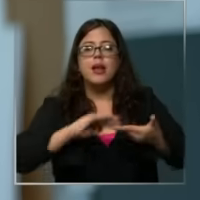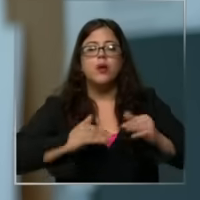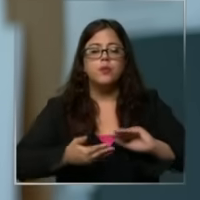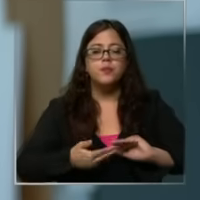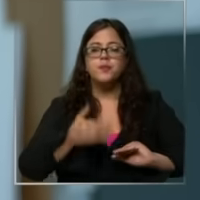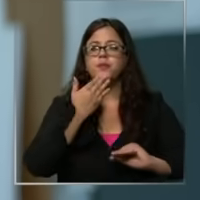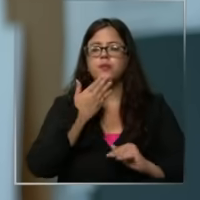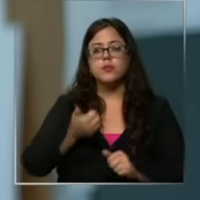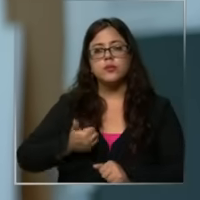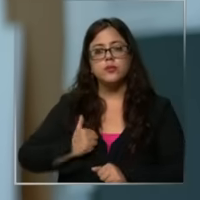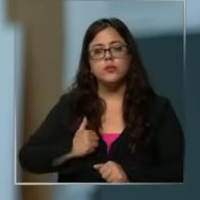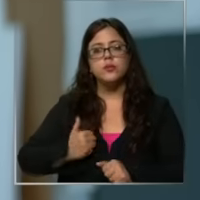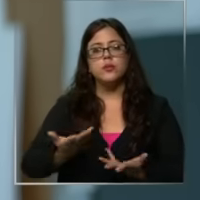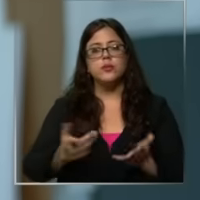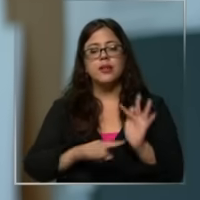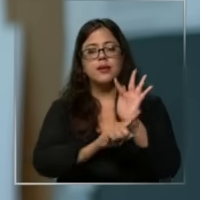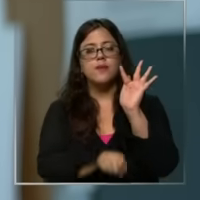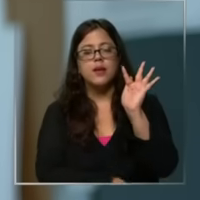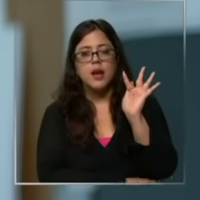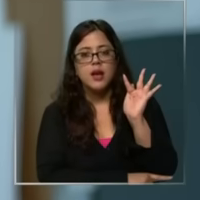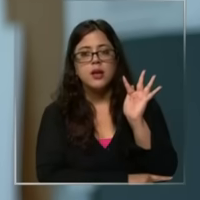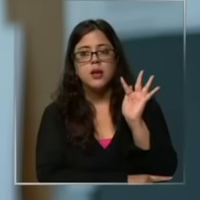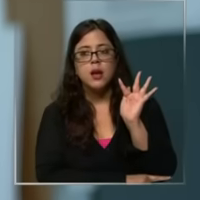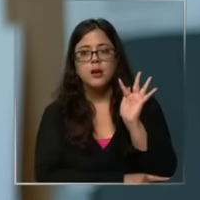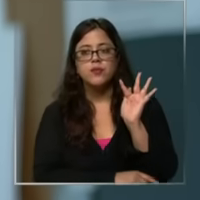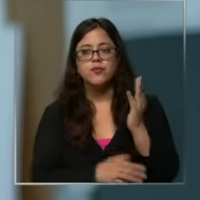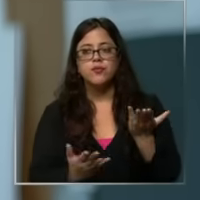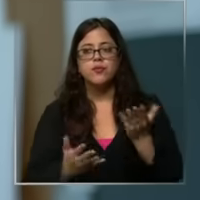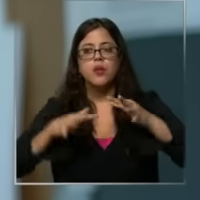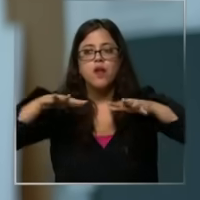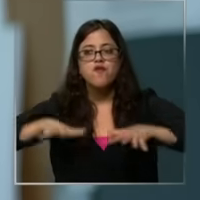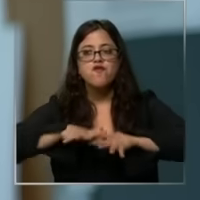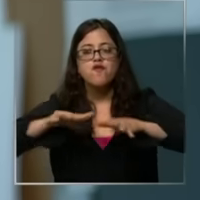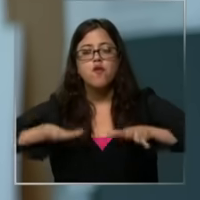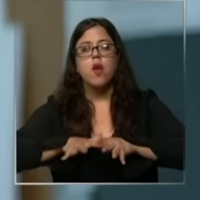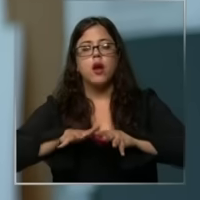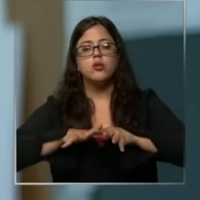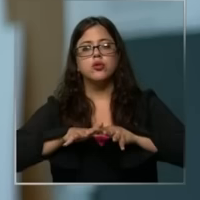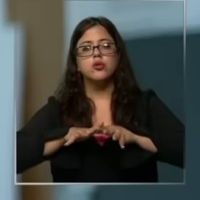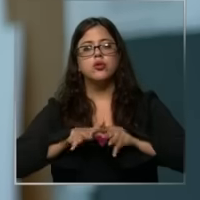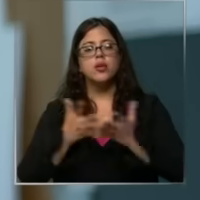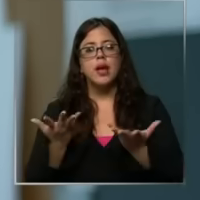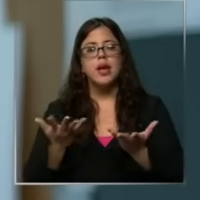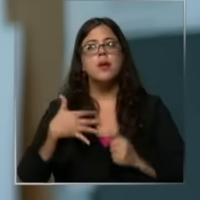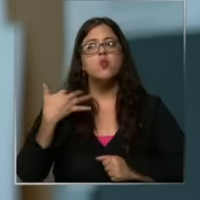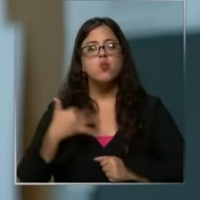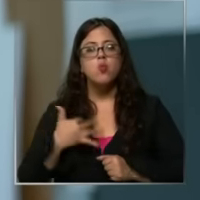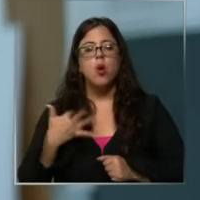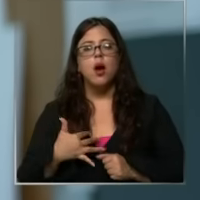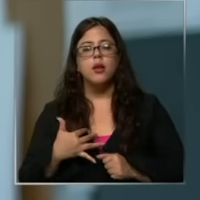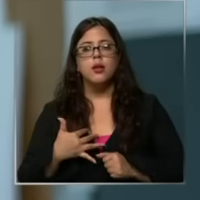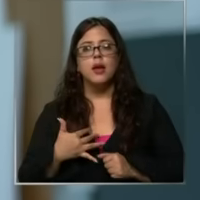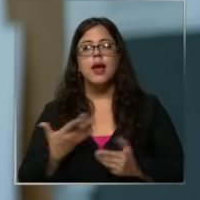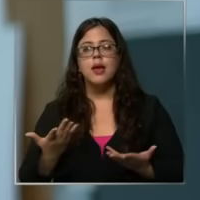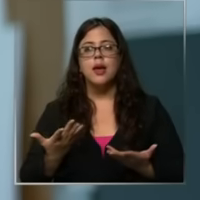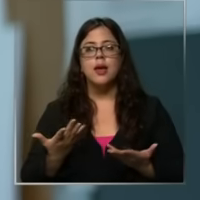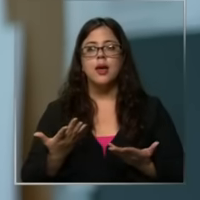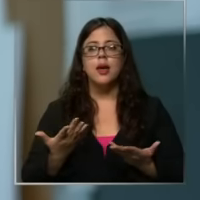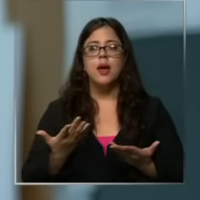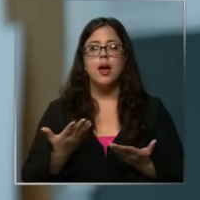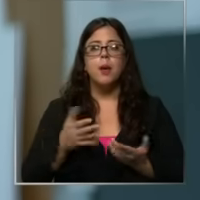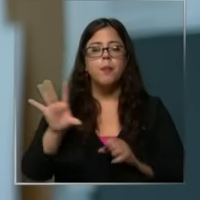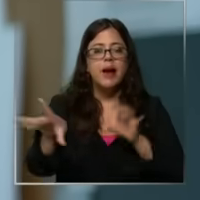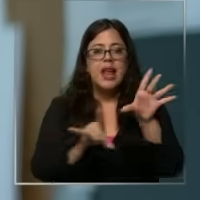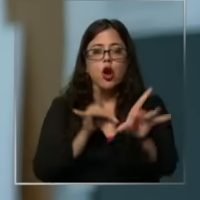como las policías y el Ministerio Público llevarán a cabo los esfuerzos más importantes para poder dar con